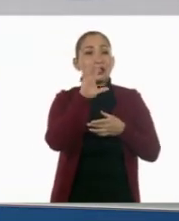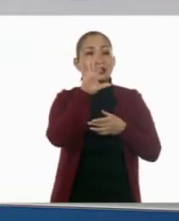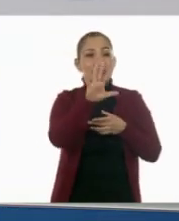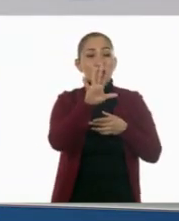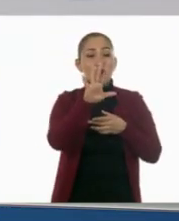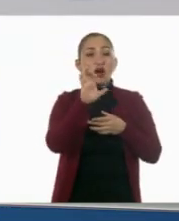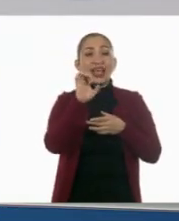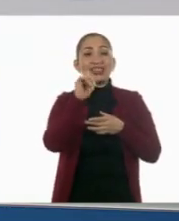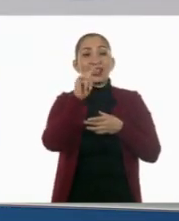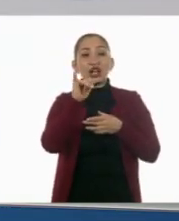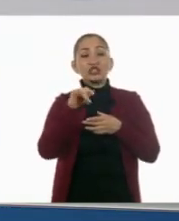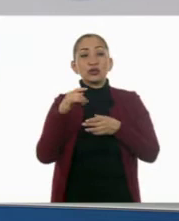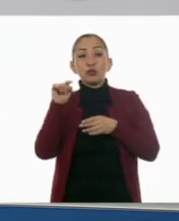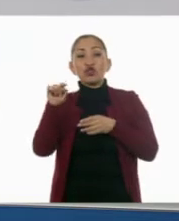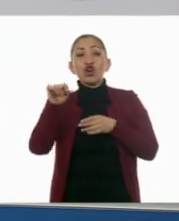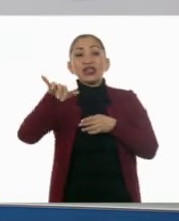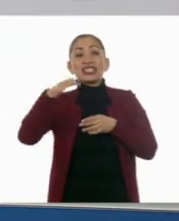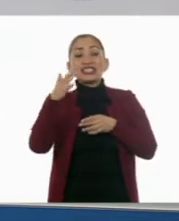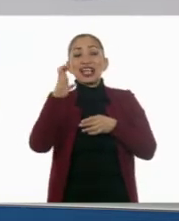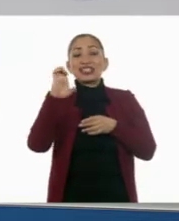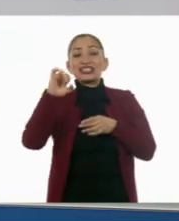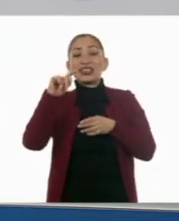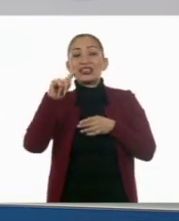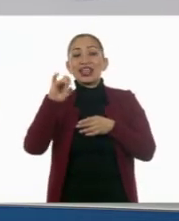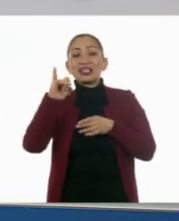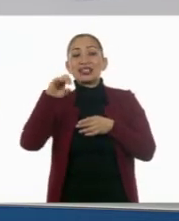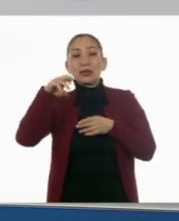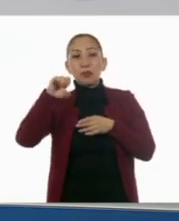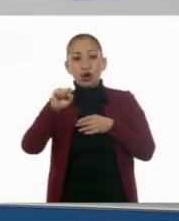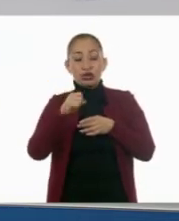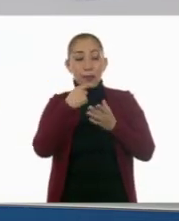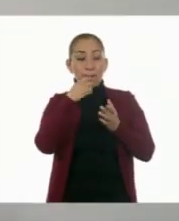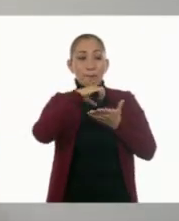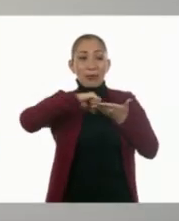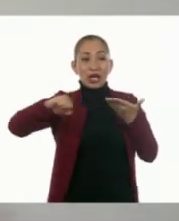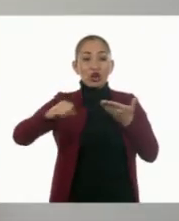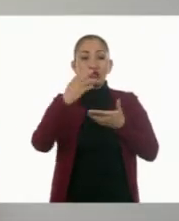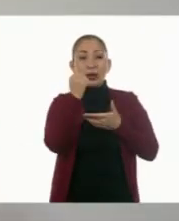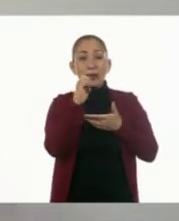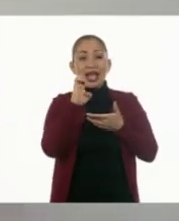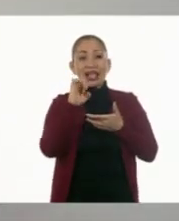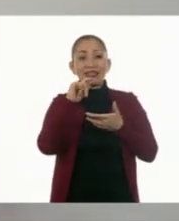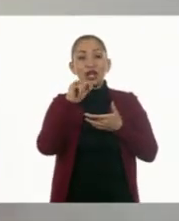15 centésimos. Ajá. Menos 9 enteros,